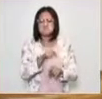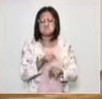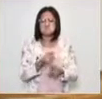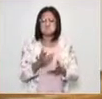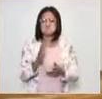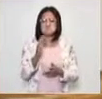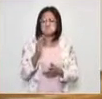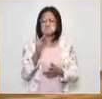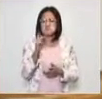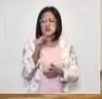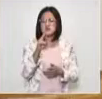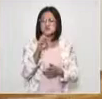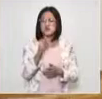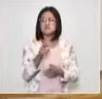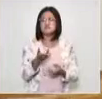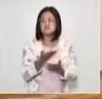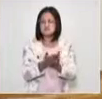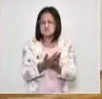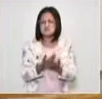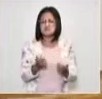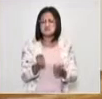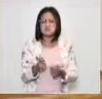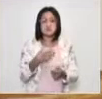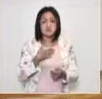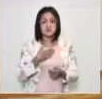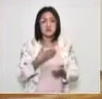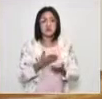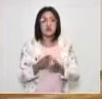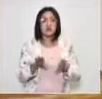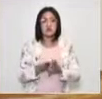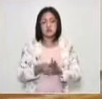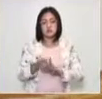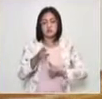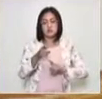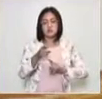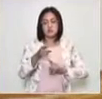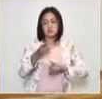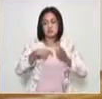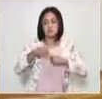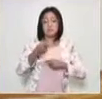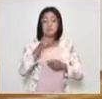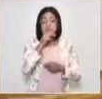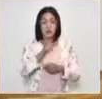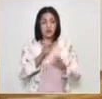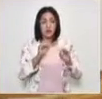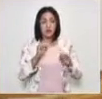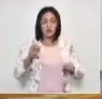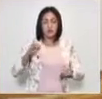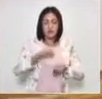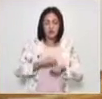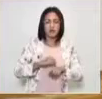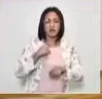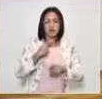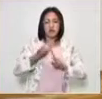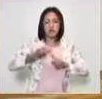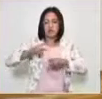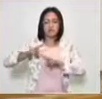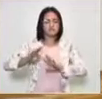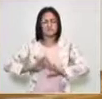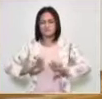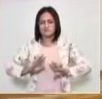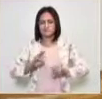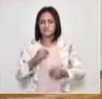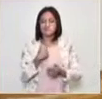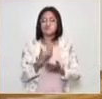pausa. Yo no voy a ser quien interprete las palabras y les ponga significado a las palabras del